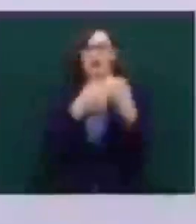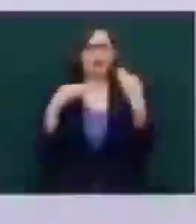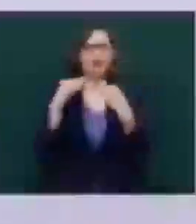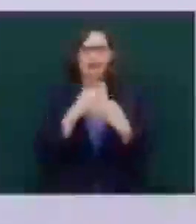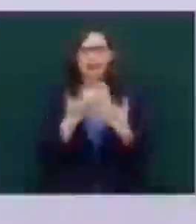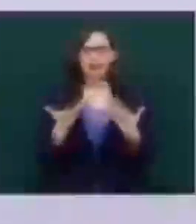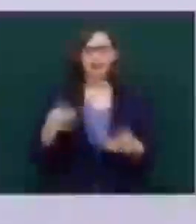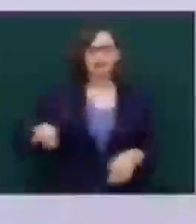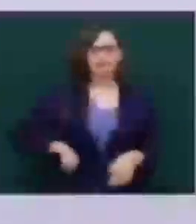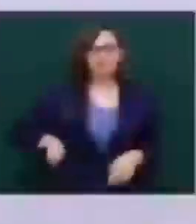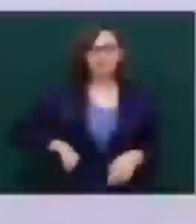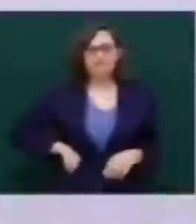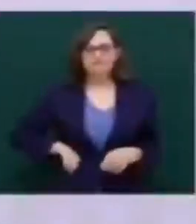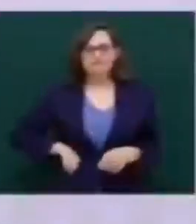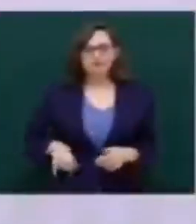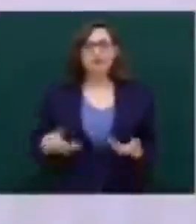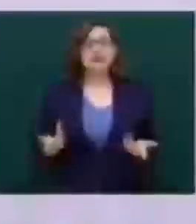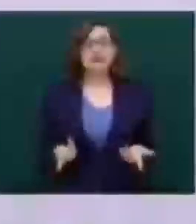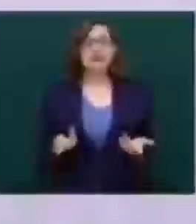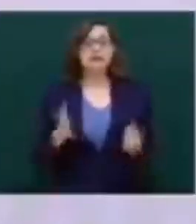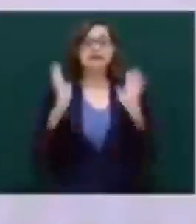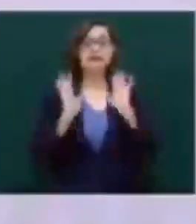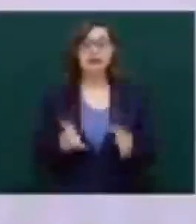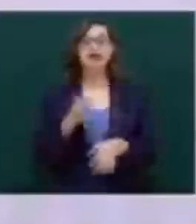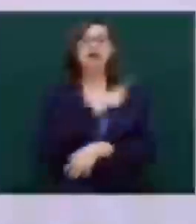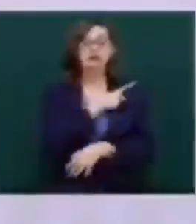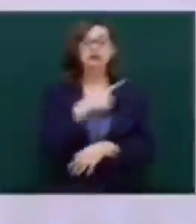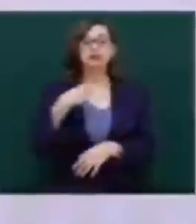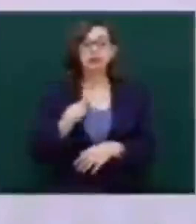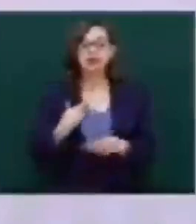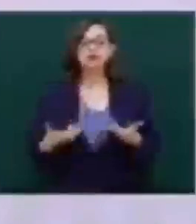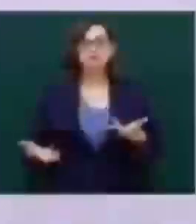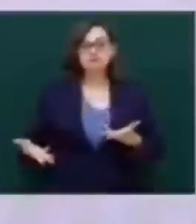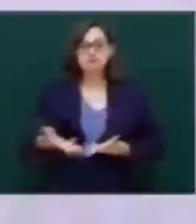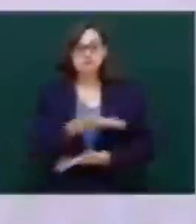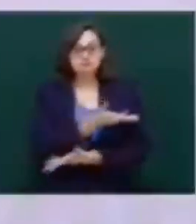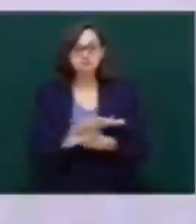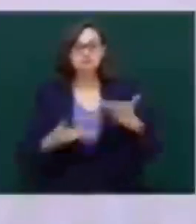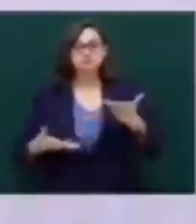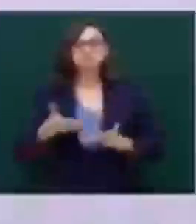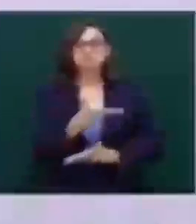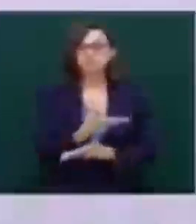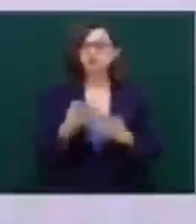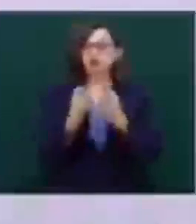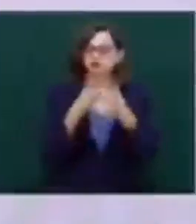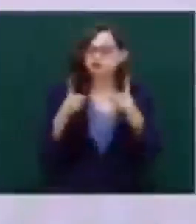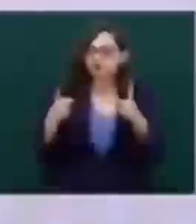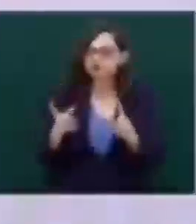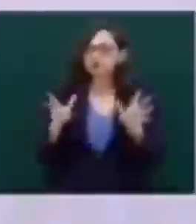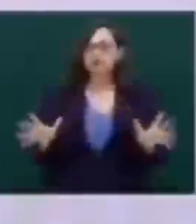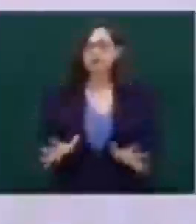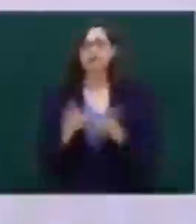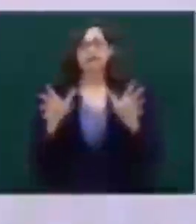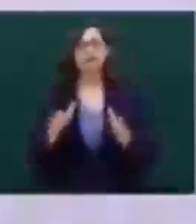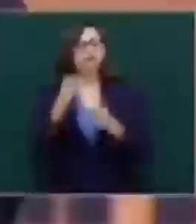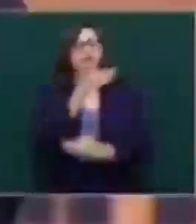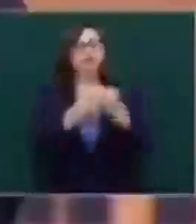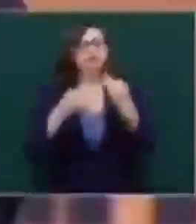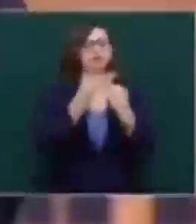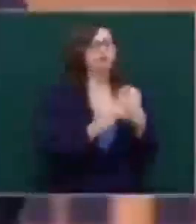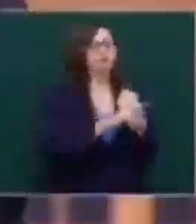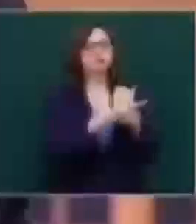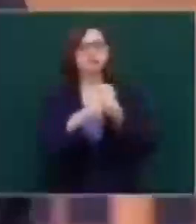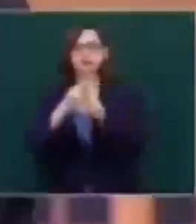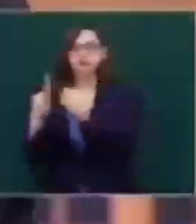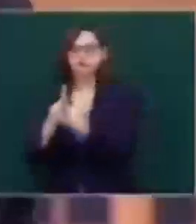para nuestras naciones. Es obvio que esto debe implicar cooperación para el desarrollo y bienestar de todos los pueblos